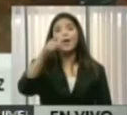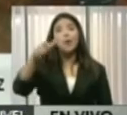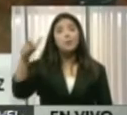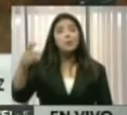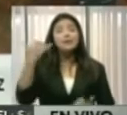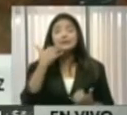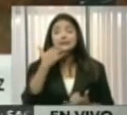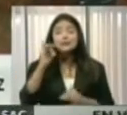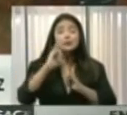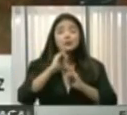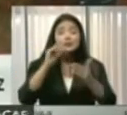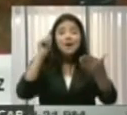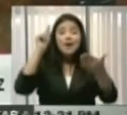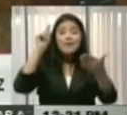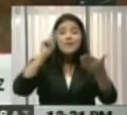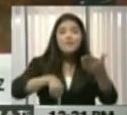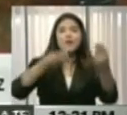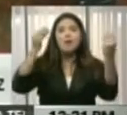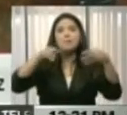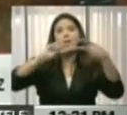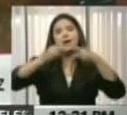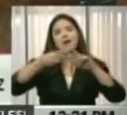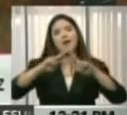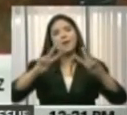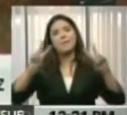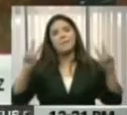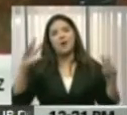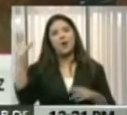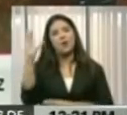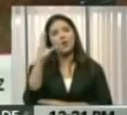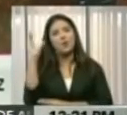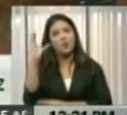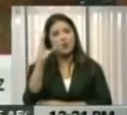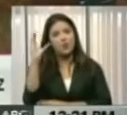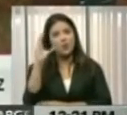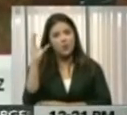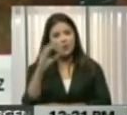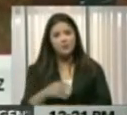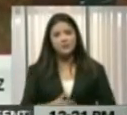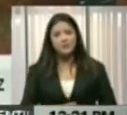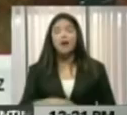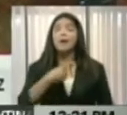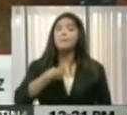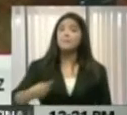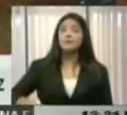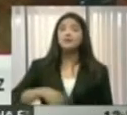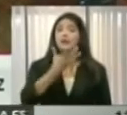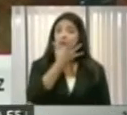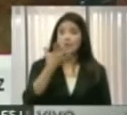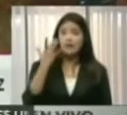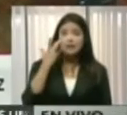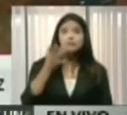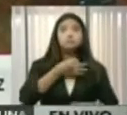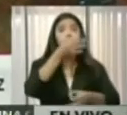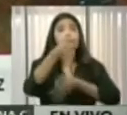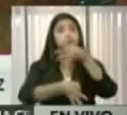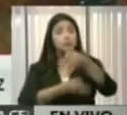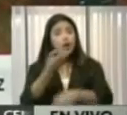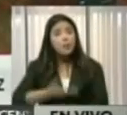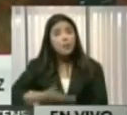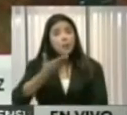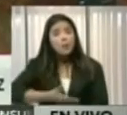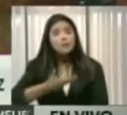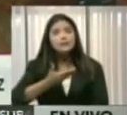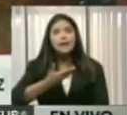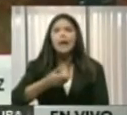a punto de firmar la paz con Colombia. Ha dicho el presidente Santos un punto muy importante, la necesidad